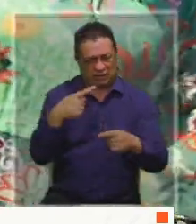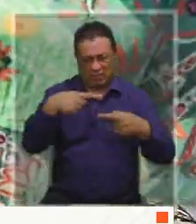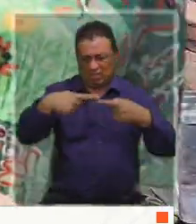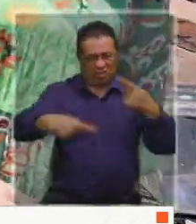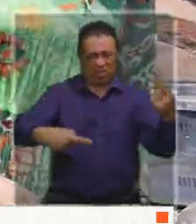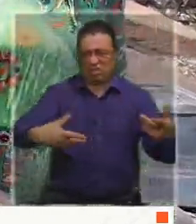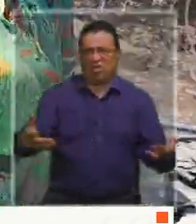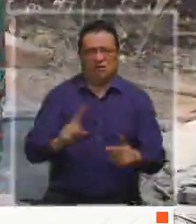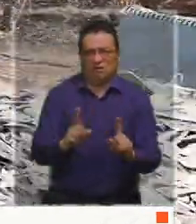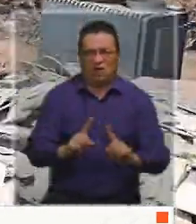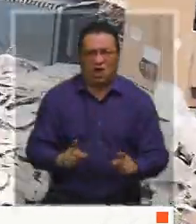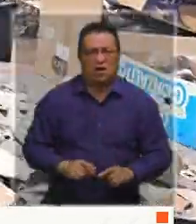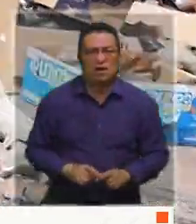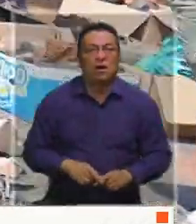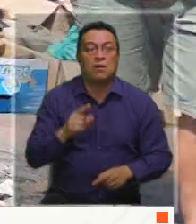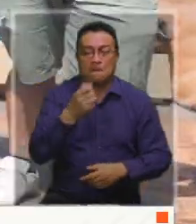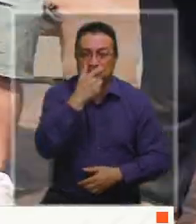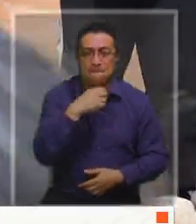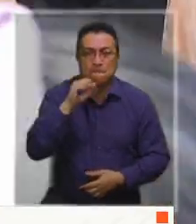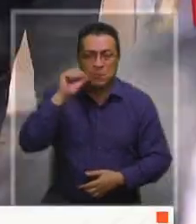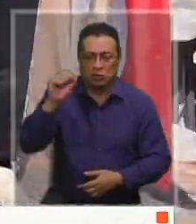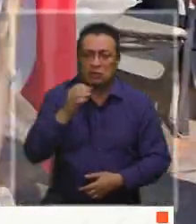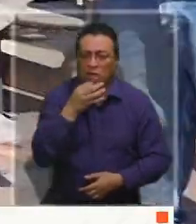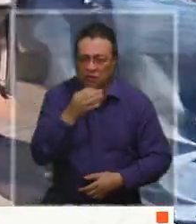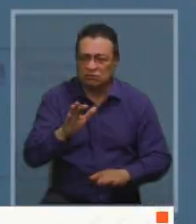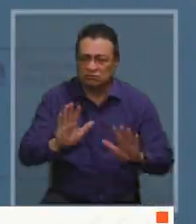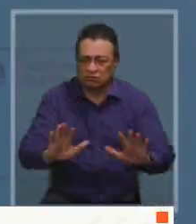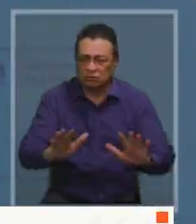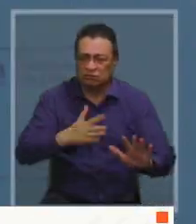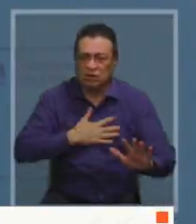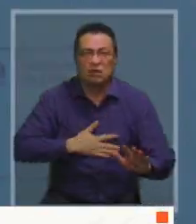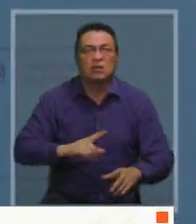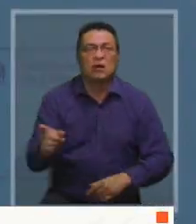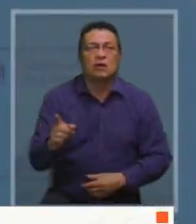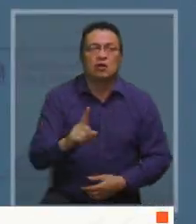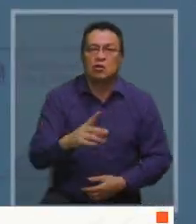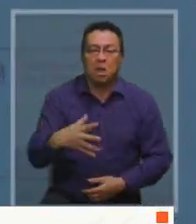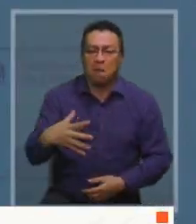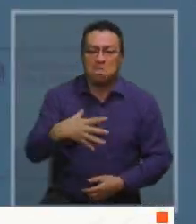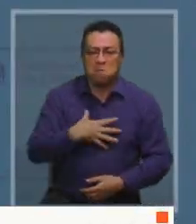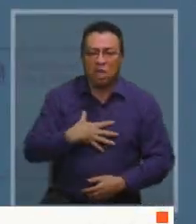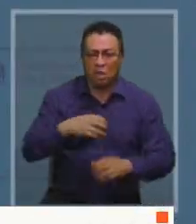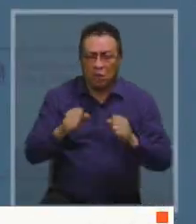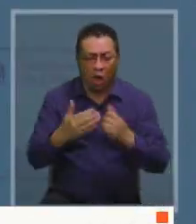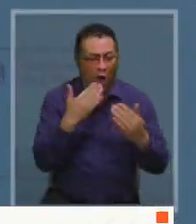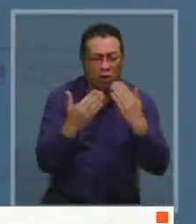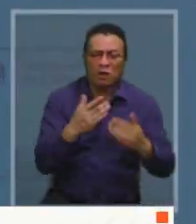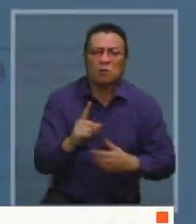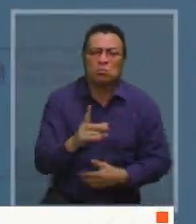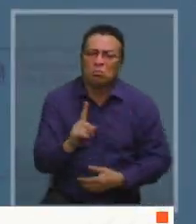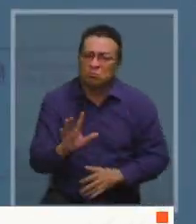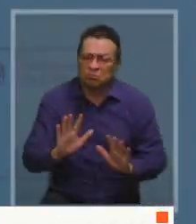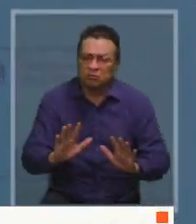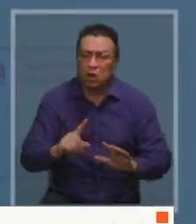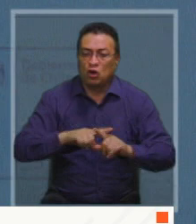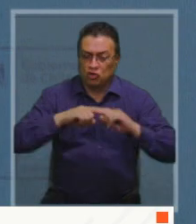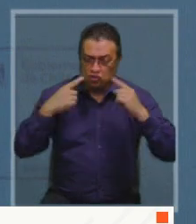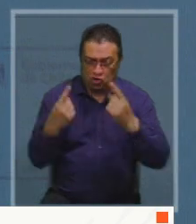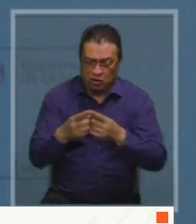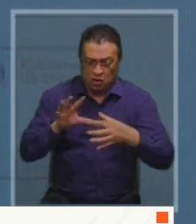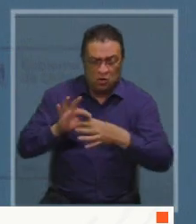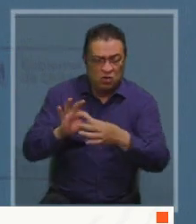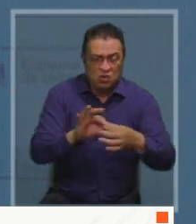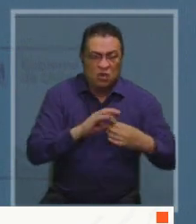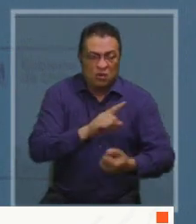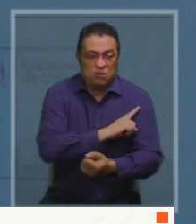contexto. Boric intentó conciliar. No le tengamos miedo a poder conversar, pero hoy día todas las energías y toda la unidad, y